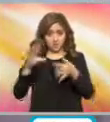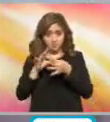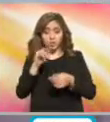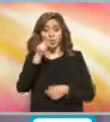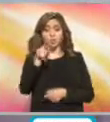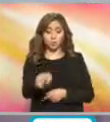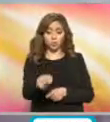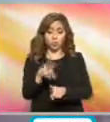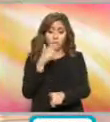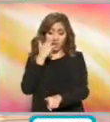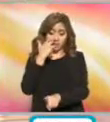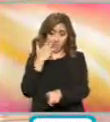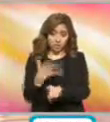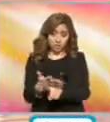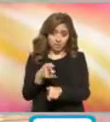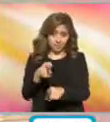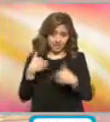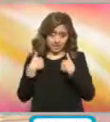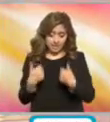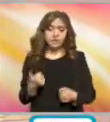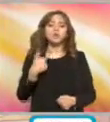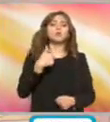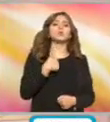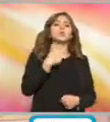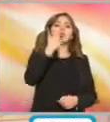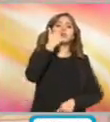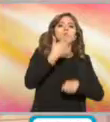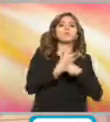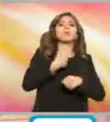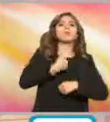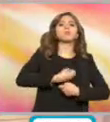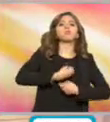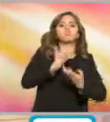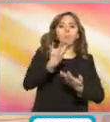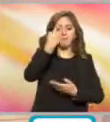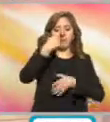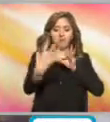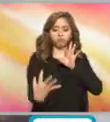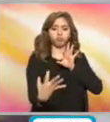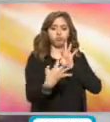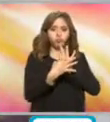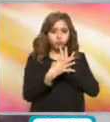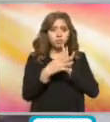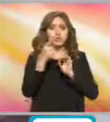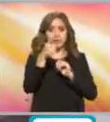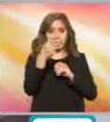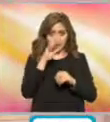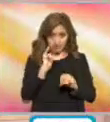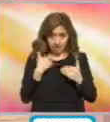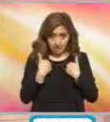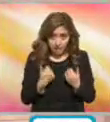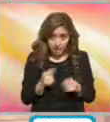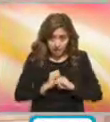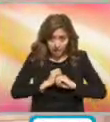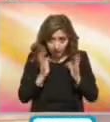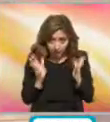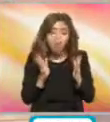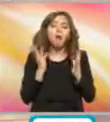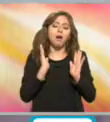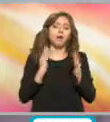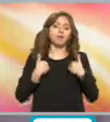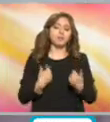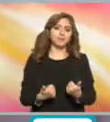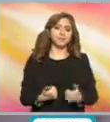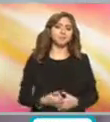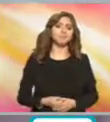eres responsable de lo que entiendes. ¿Cómo Exactamente. encontrar la manera para que ambas coincidan? Lo que yo dije es lo que tú entendiste y qué Claro. bueno. Nada más que